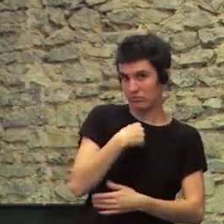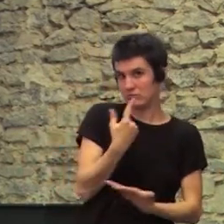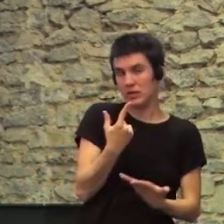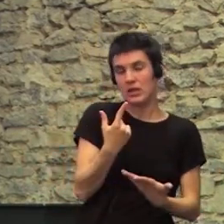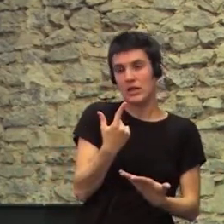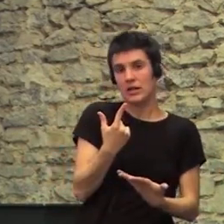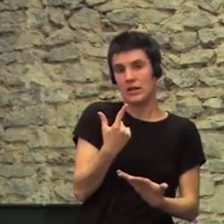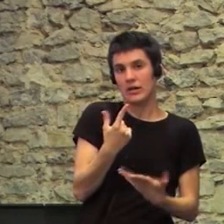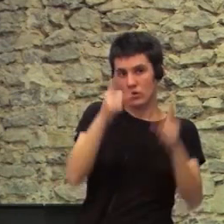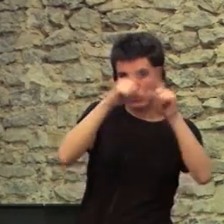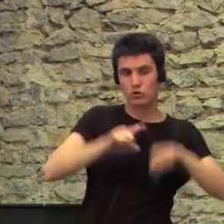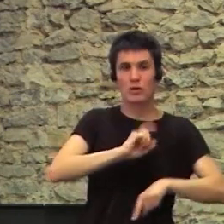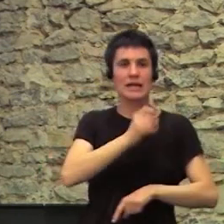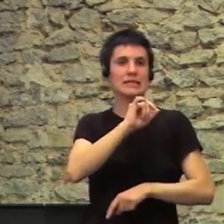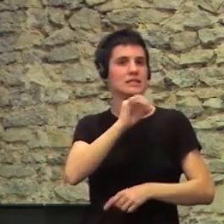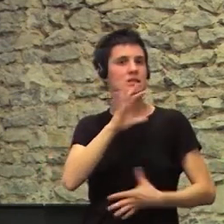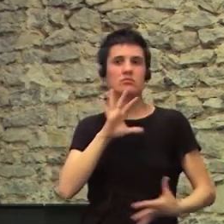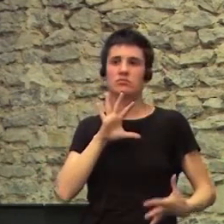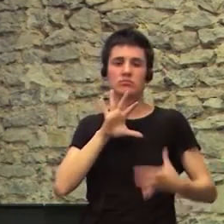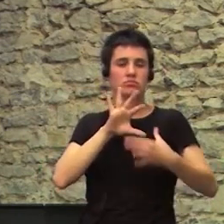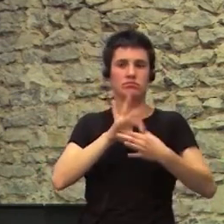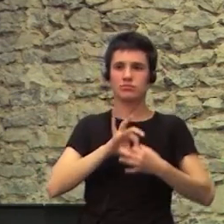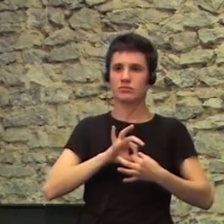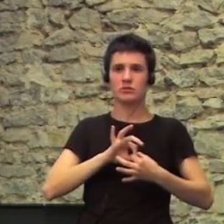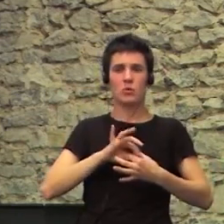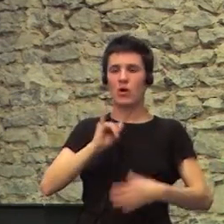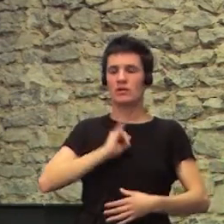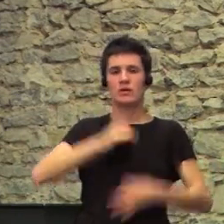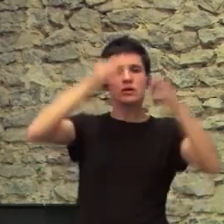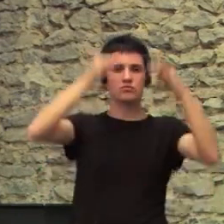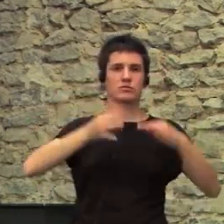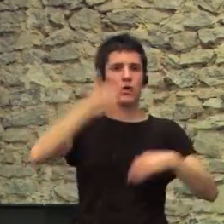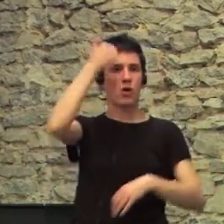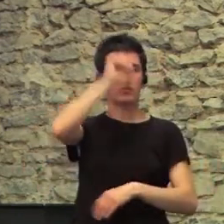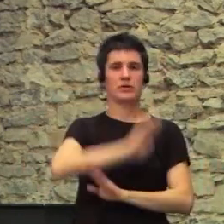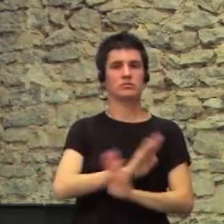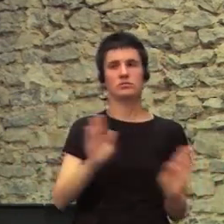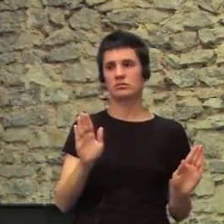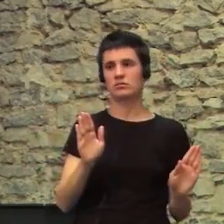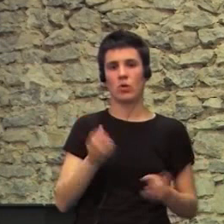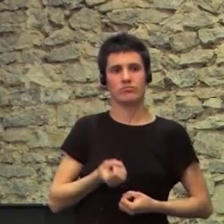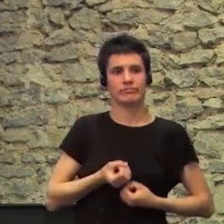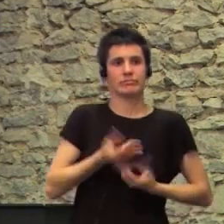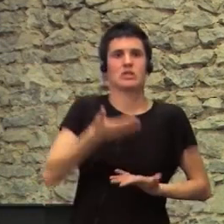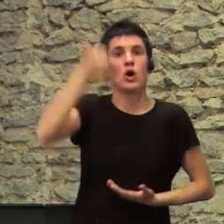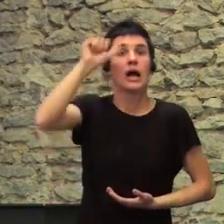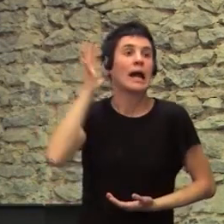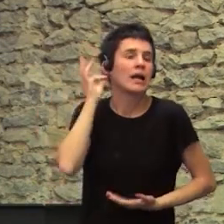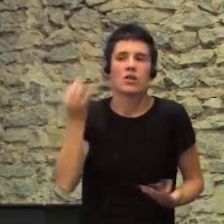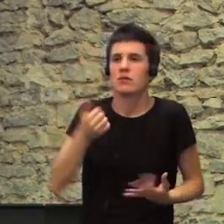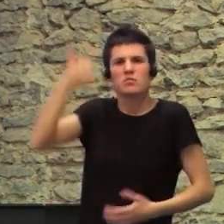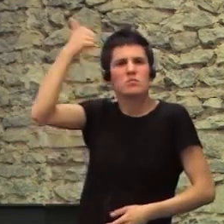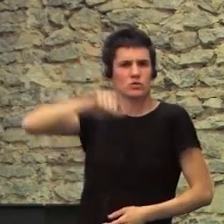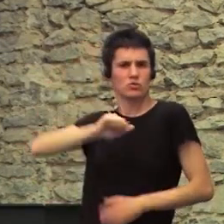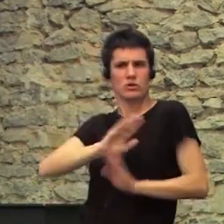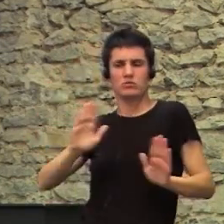cromosomas, tienes que tener una identidad de género concreta, es decir, tienes que ser un hombre, una expresión de género, tienes que ser masculino,